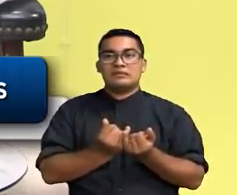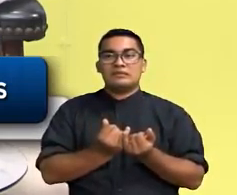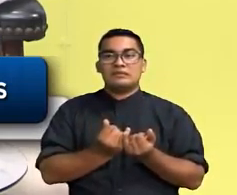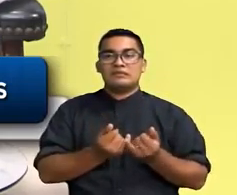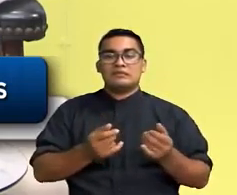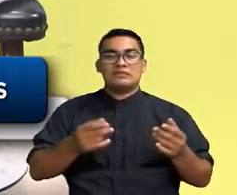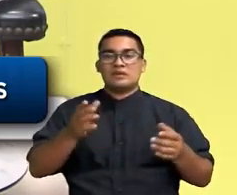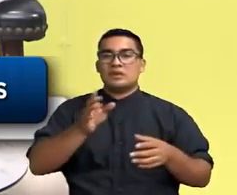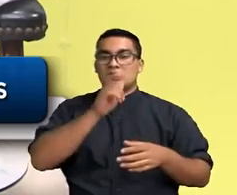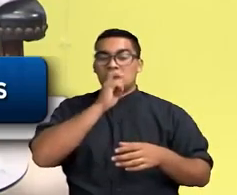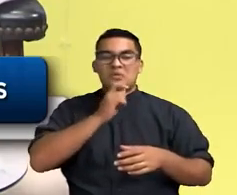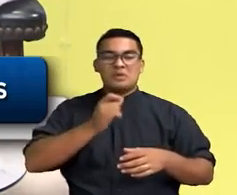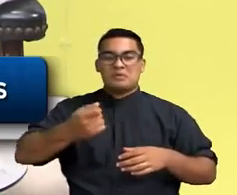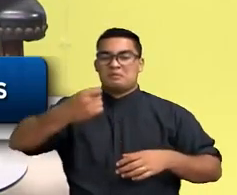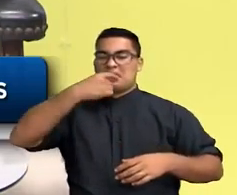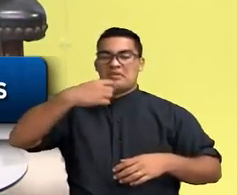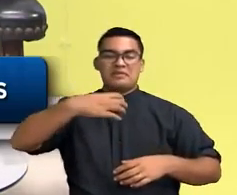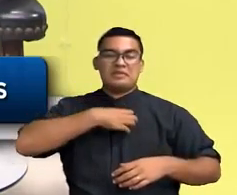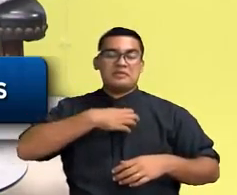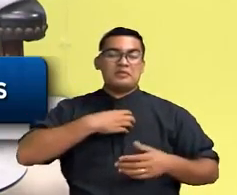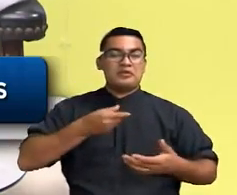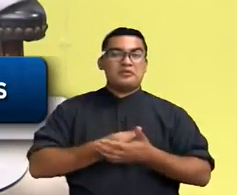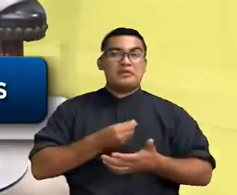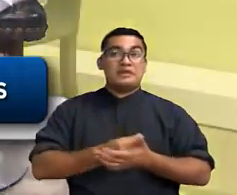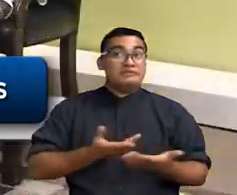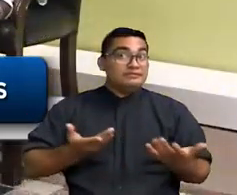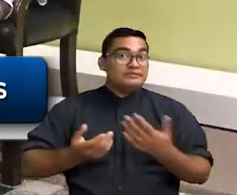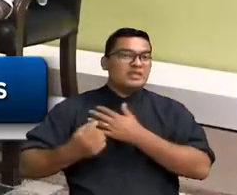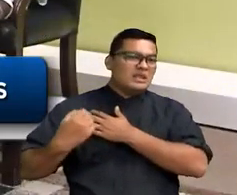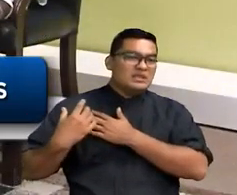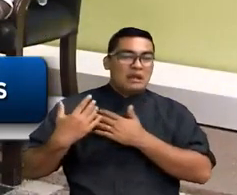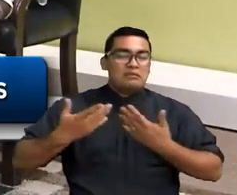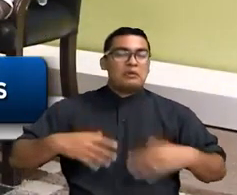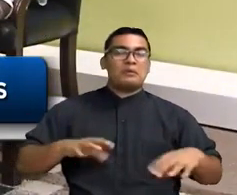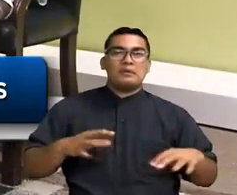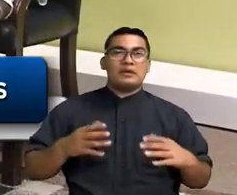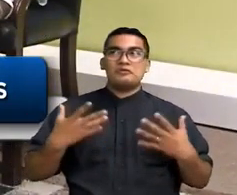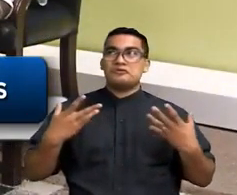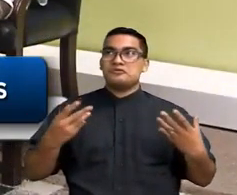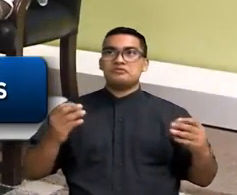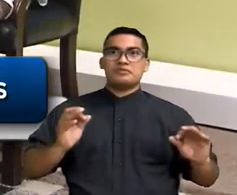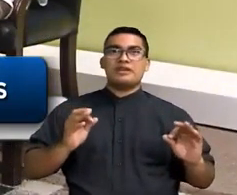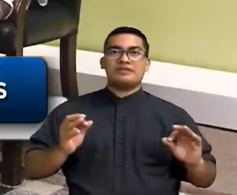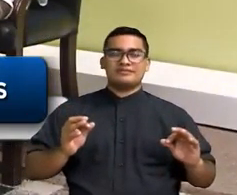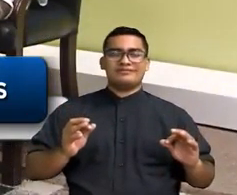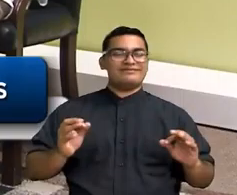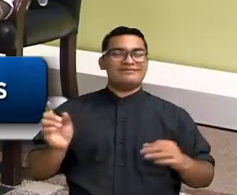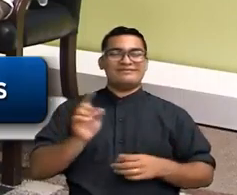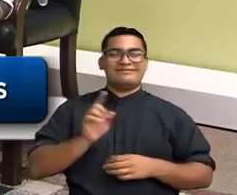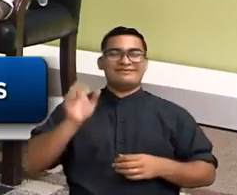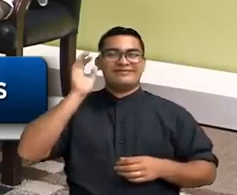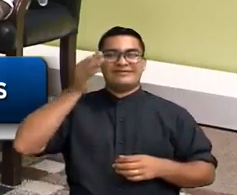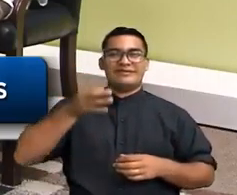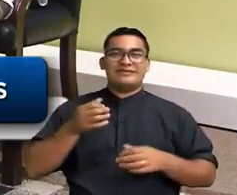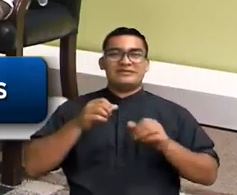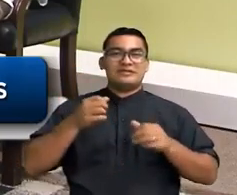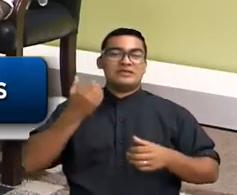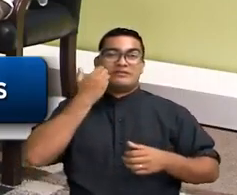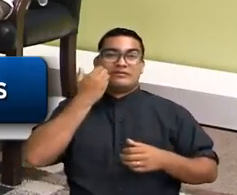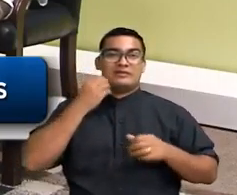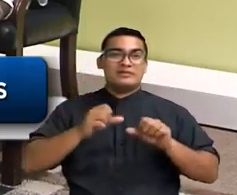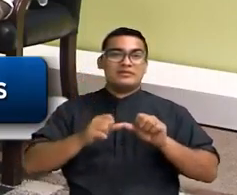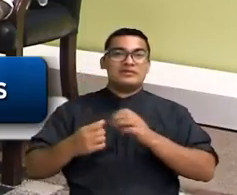un analgésico y sigue, ¿ya? Entonces esto conlleva que el tendón no solo esté inflamado, sino que ya esté roto, ¿ya?